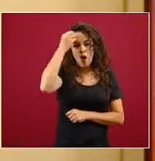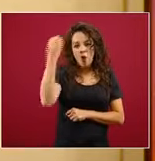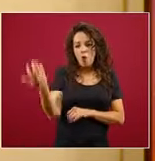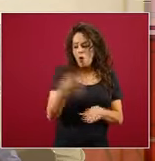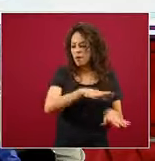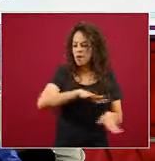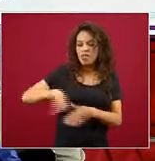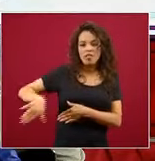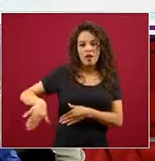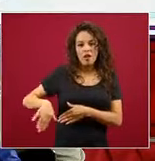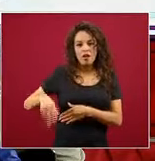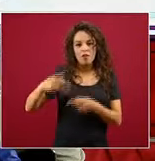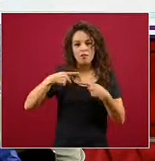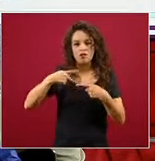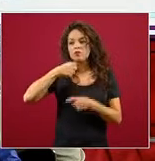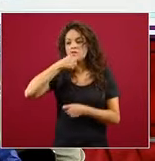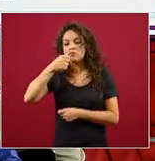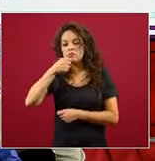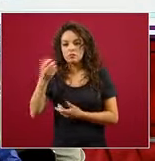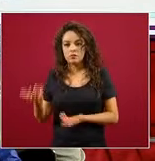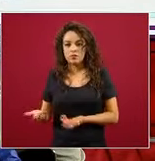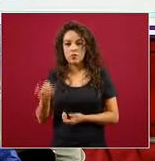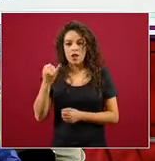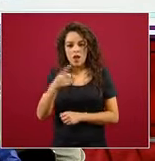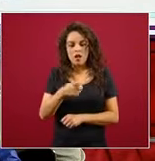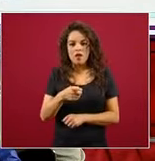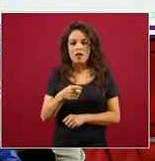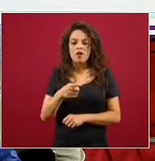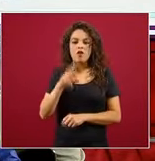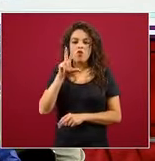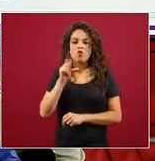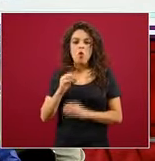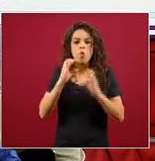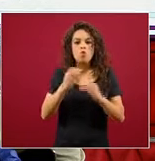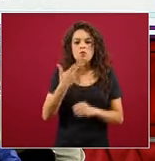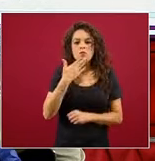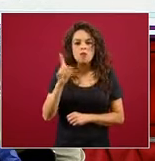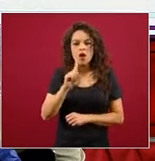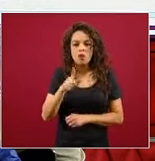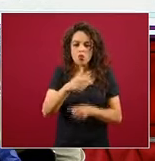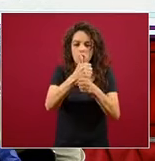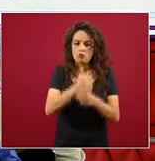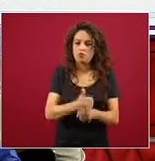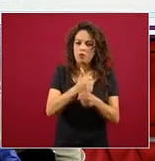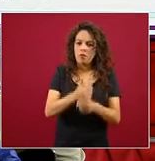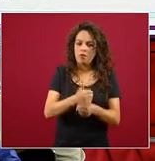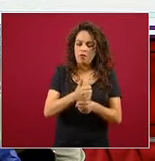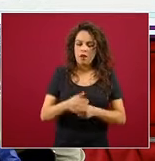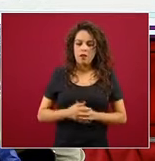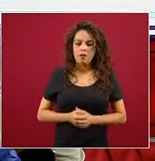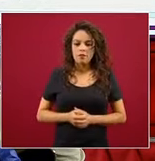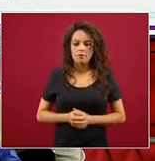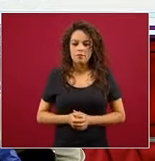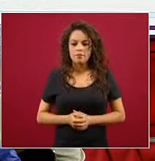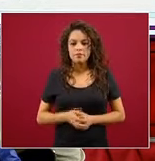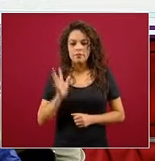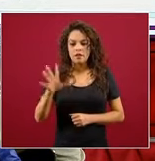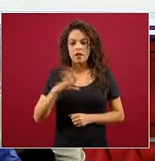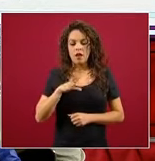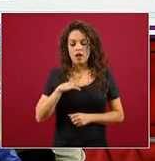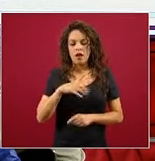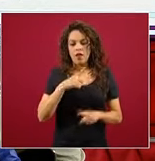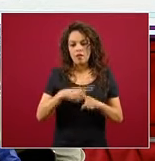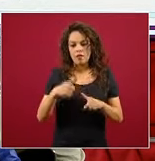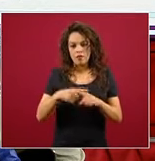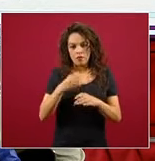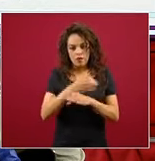Entonces, estos son 4 componentes que hemos ido trabajando, está en nuestro programa, ya tenemos varias líneas de acción en cada uno de estos